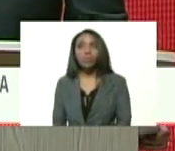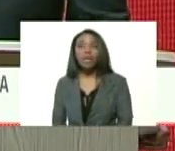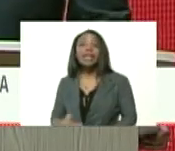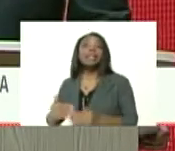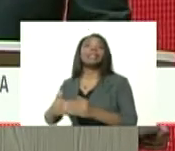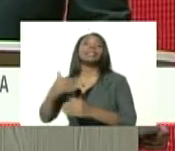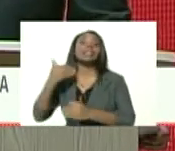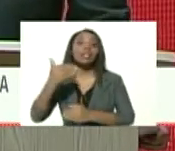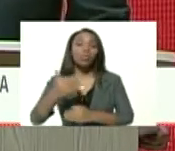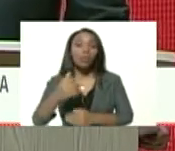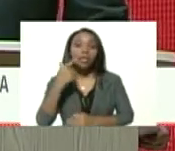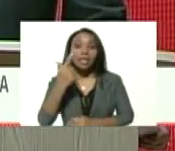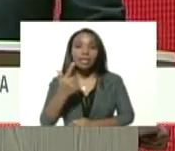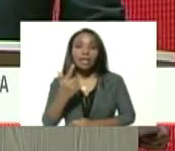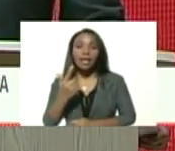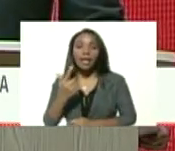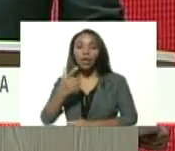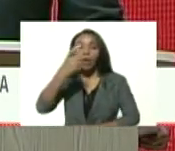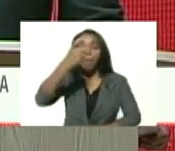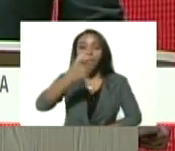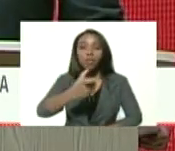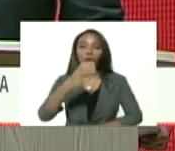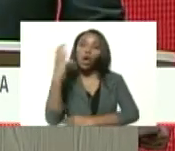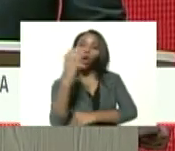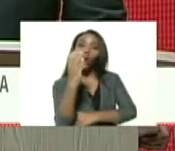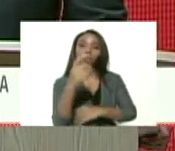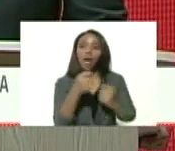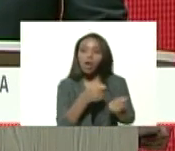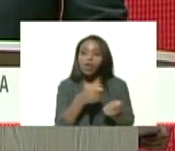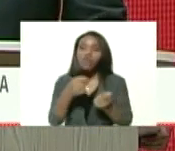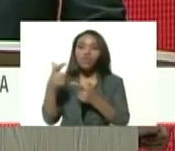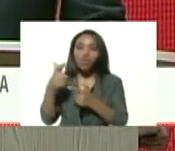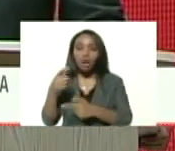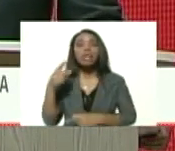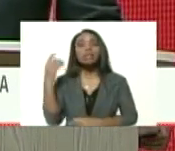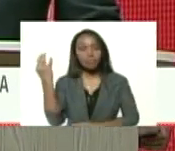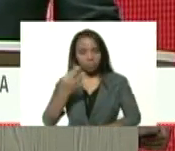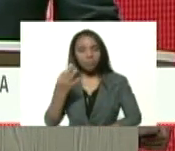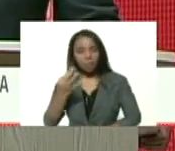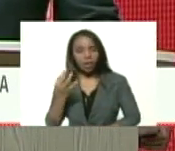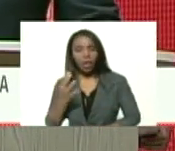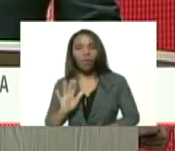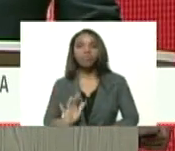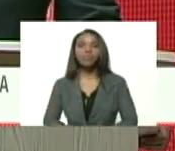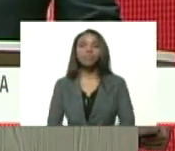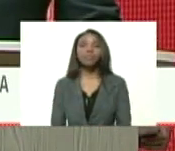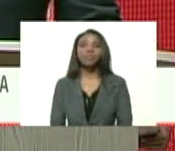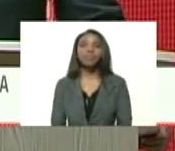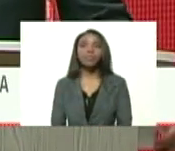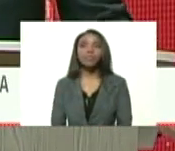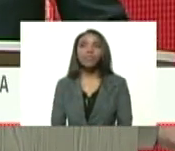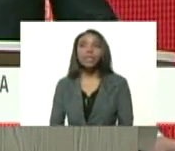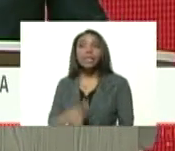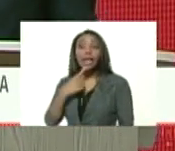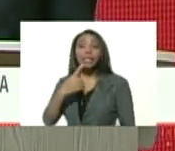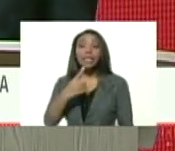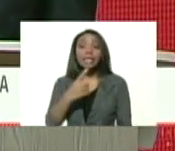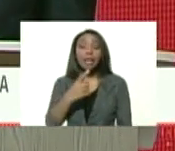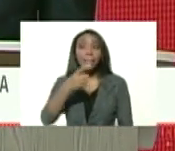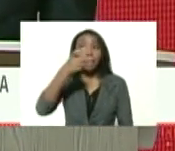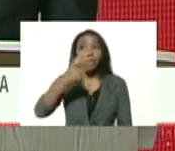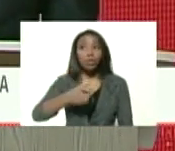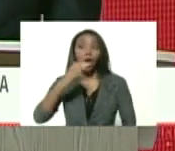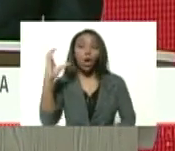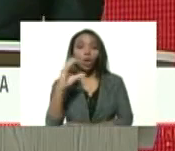dice que fue un ciudadano colombiano quien transportó las armas, eso es cierto, eso es verdad, y dice que el ciudadano colombiano